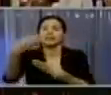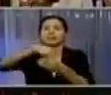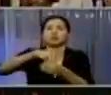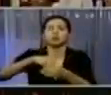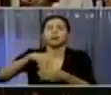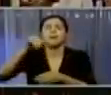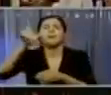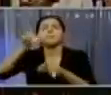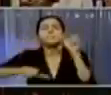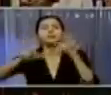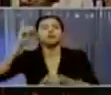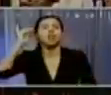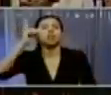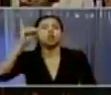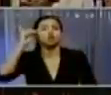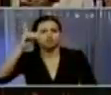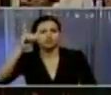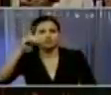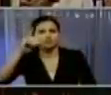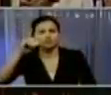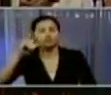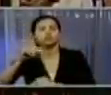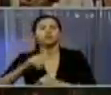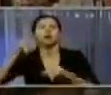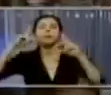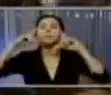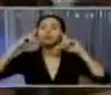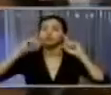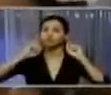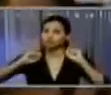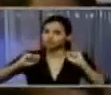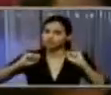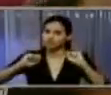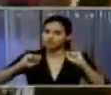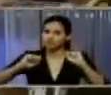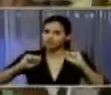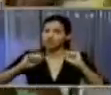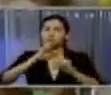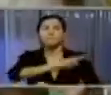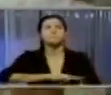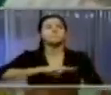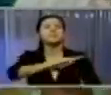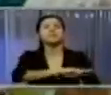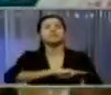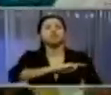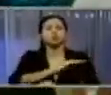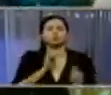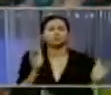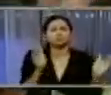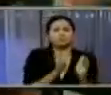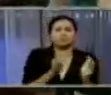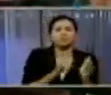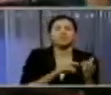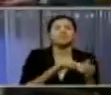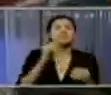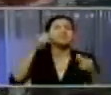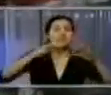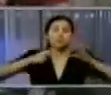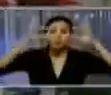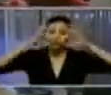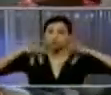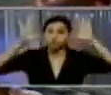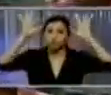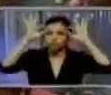del Ministerio de Educación, de los profesionales de la micromisión Simón Rodríguez, y se regularice toda